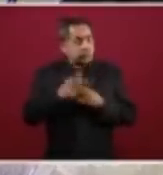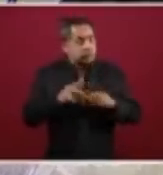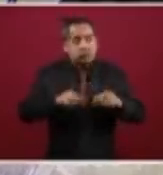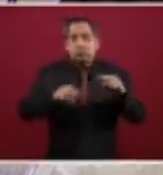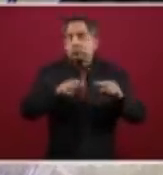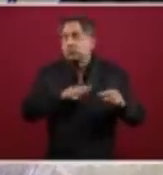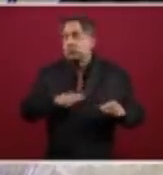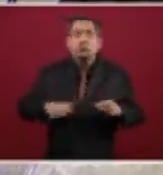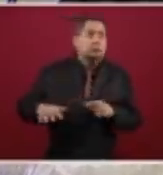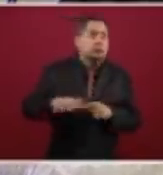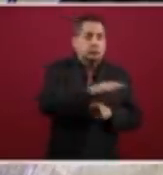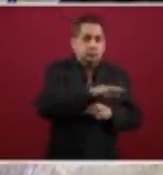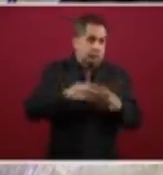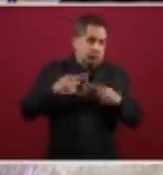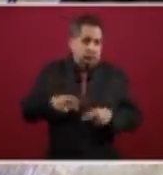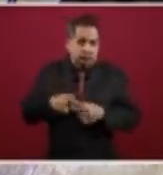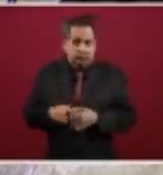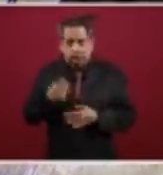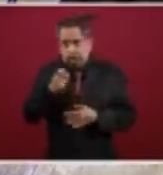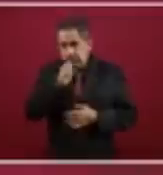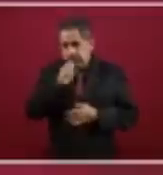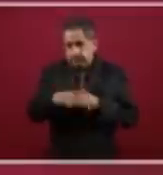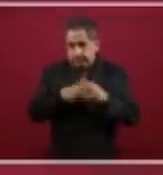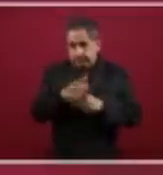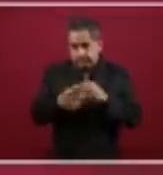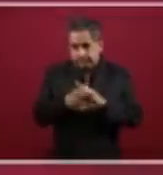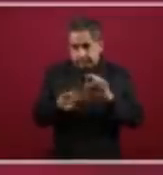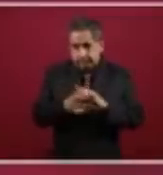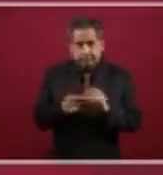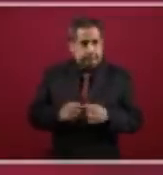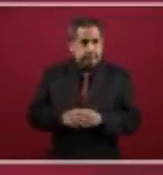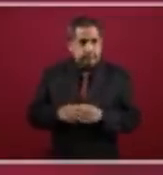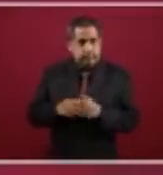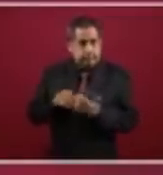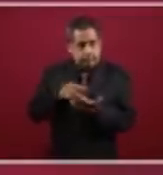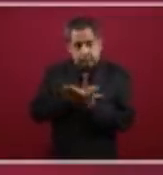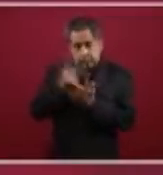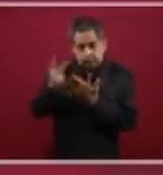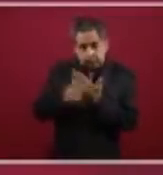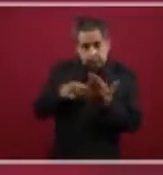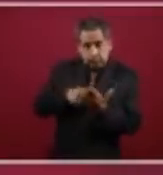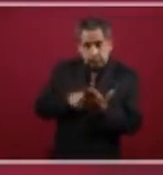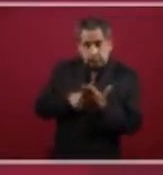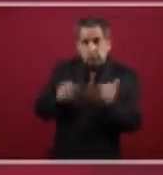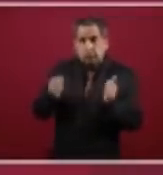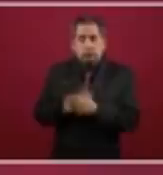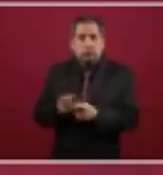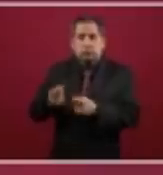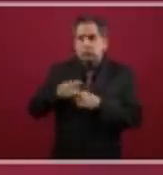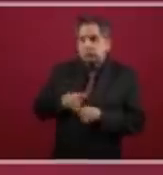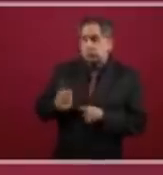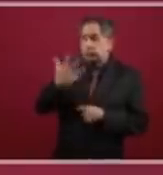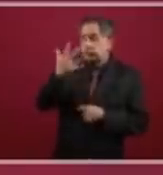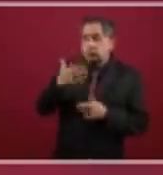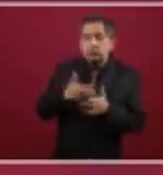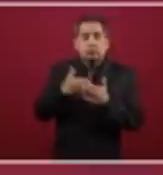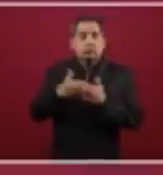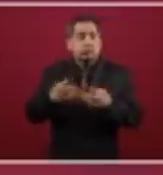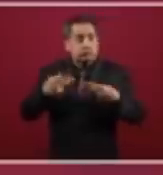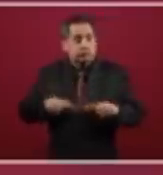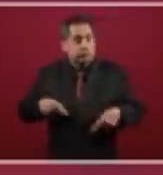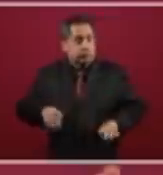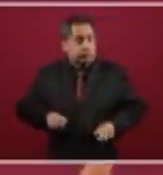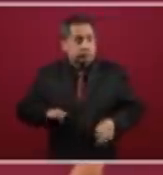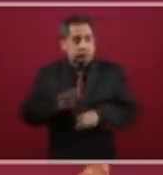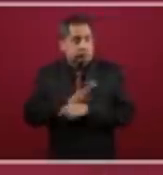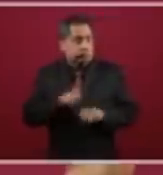universal. Y por último, poner en contexto, el programa se nos entregó con 5 millones de beneficiarios,